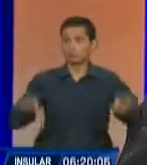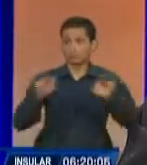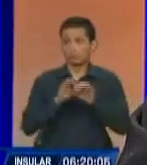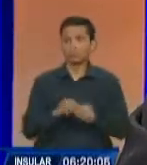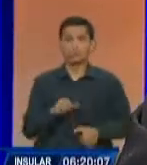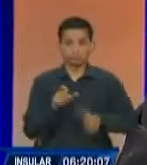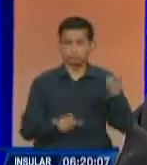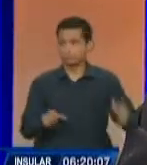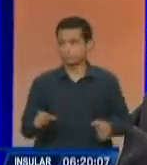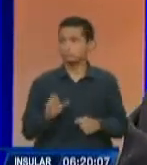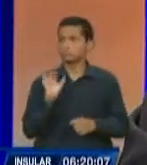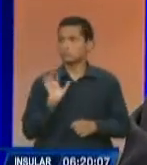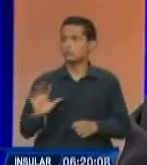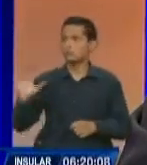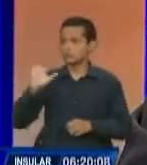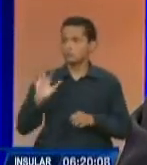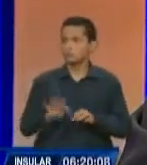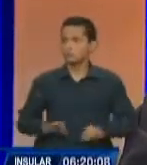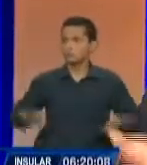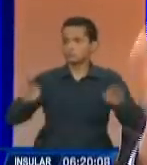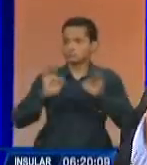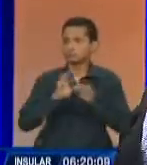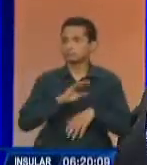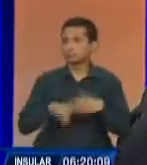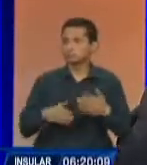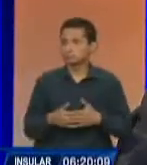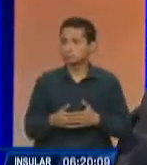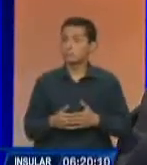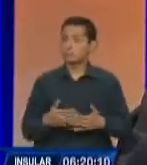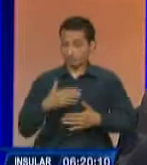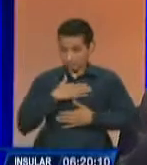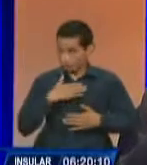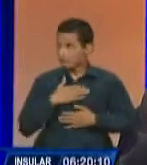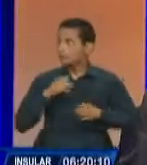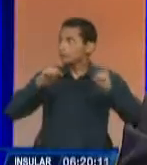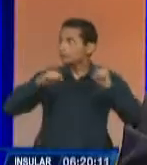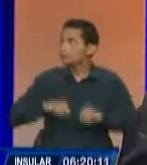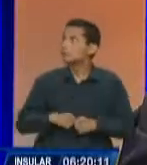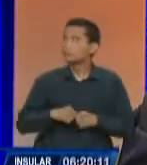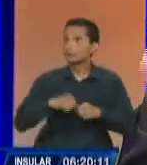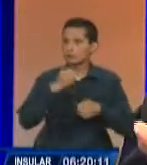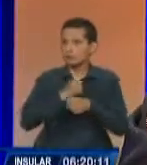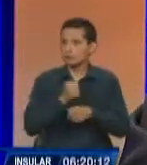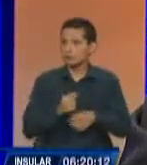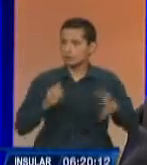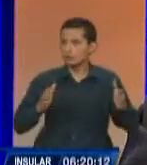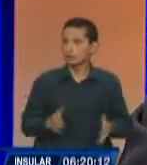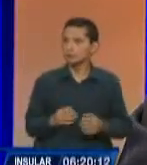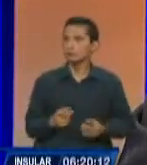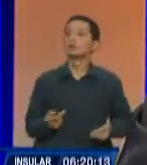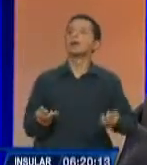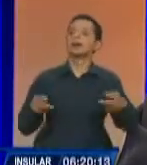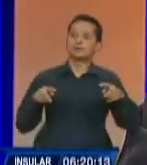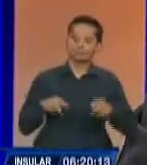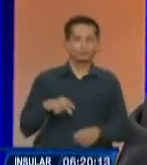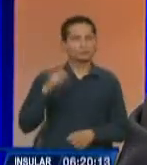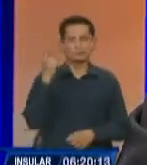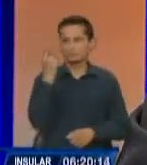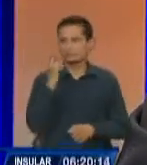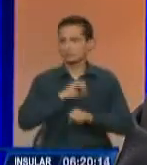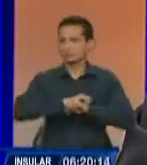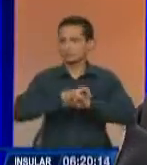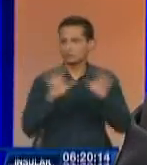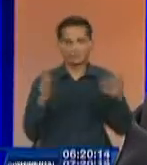de los comisarios europeos, por parte de los parlamentos europeos, por parte de nuestras instancias legislativas y evidentemente todas